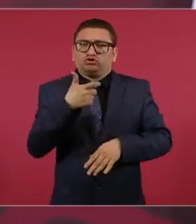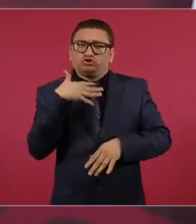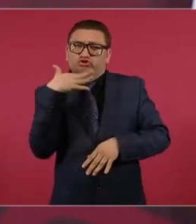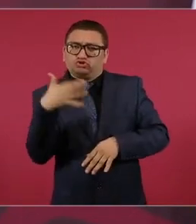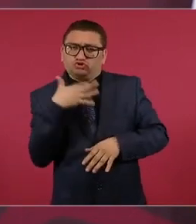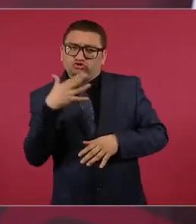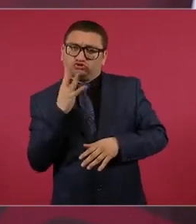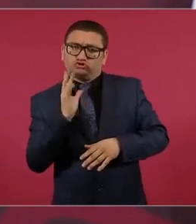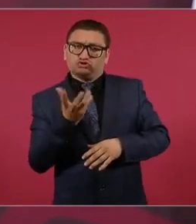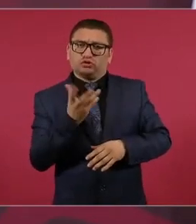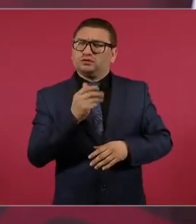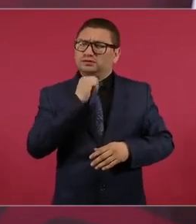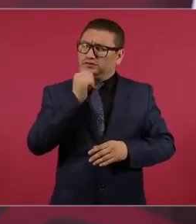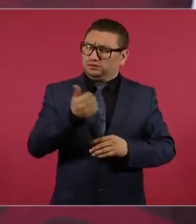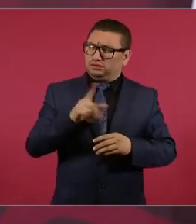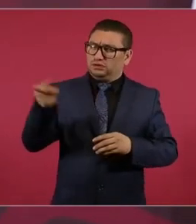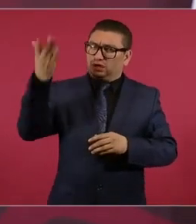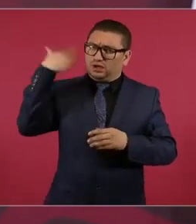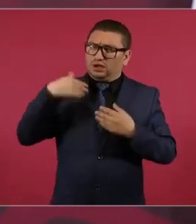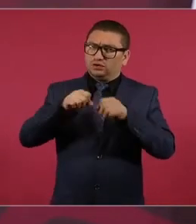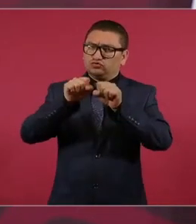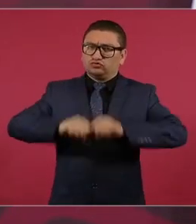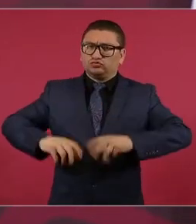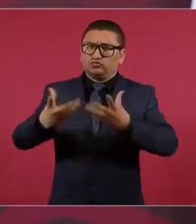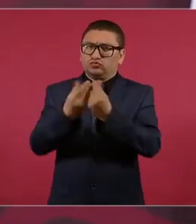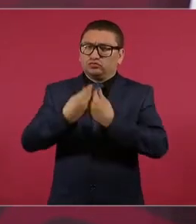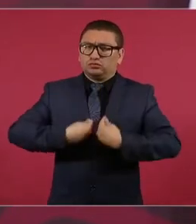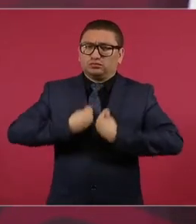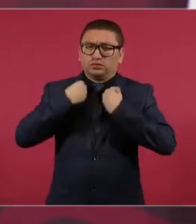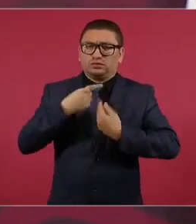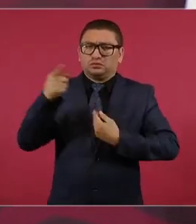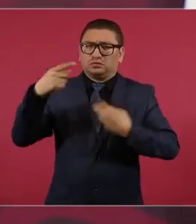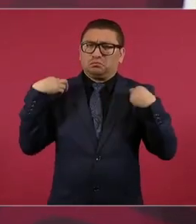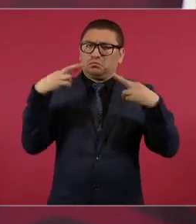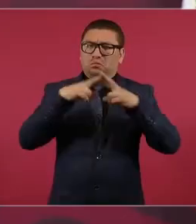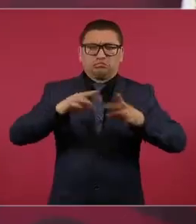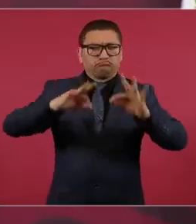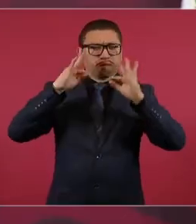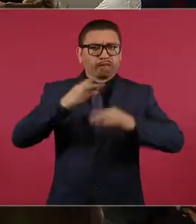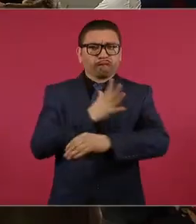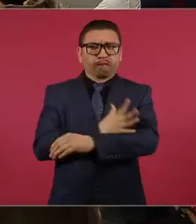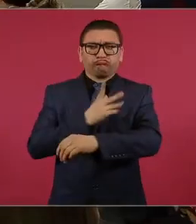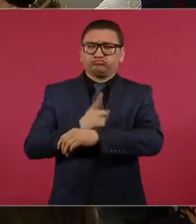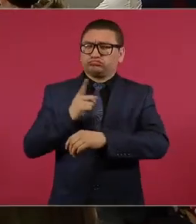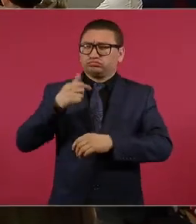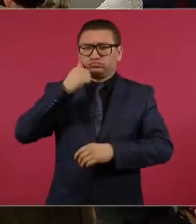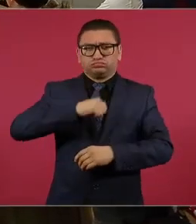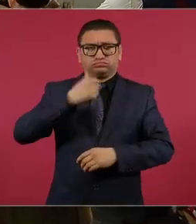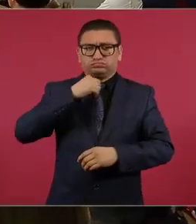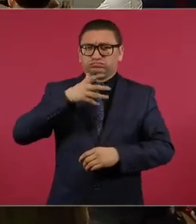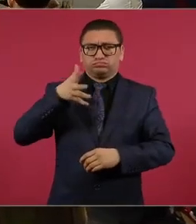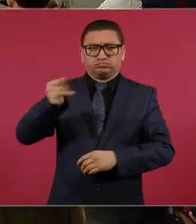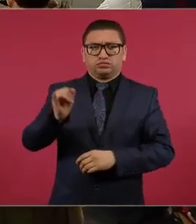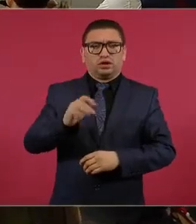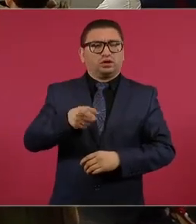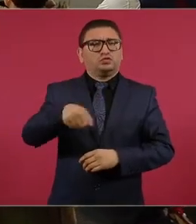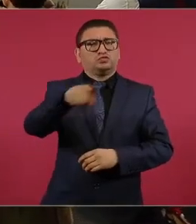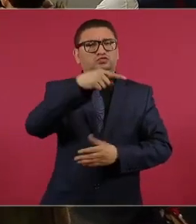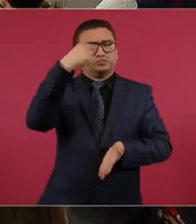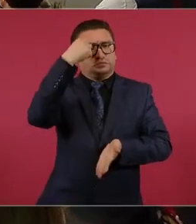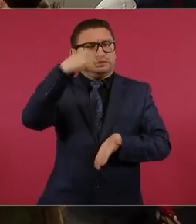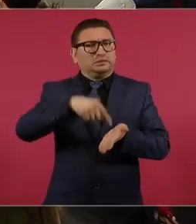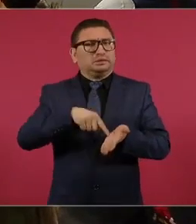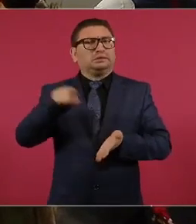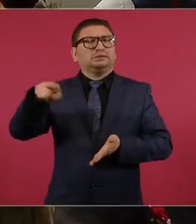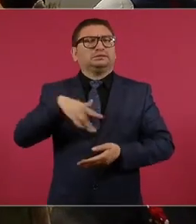su sueldo maestro honesto Y ustedes